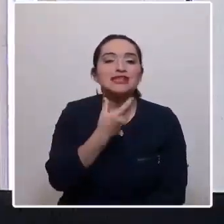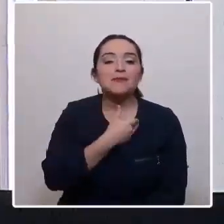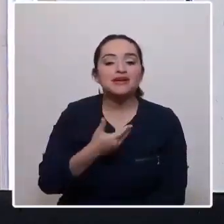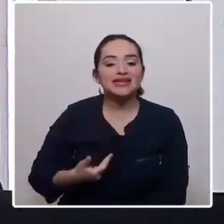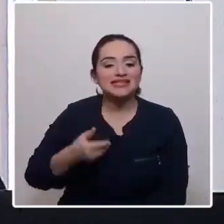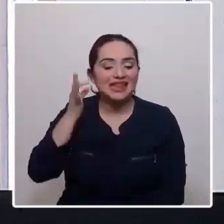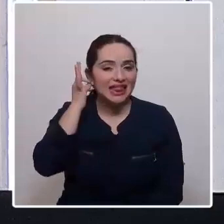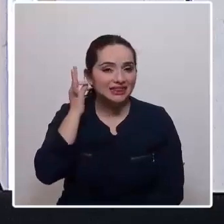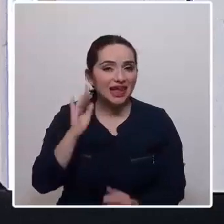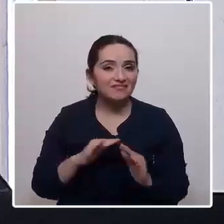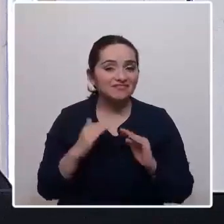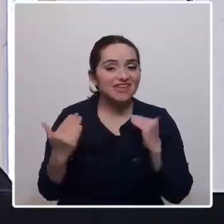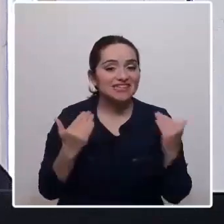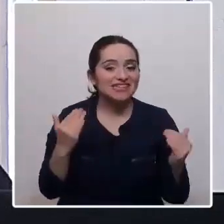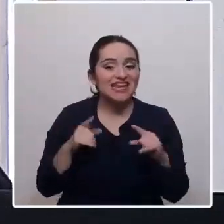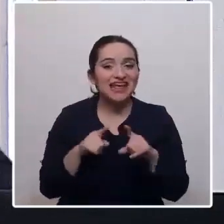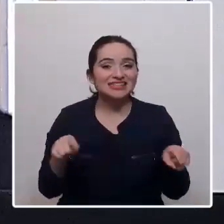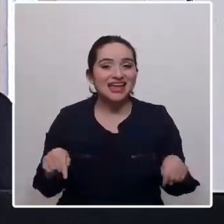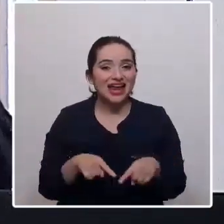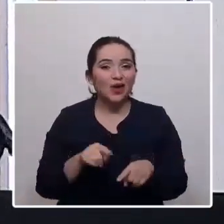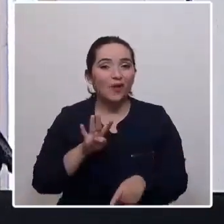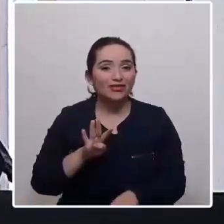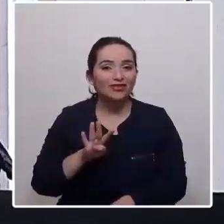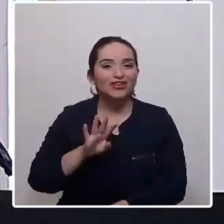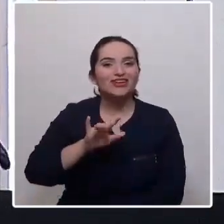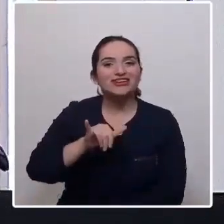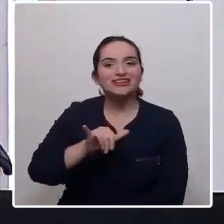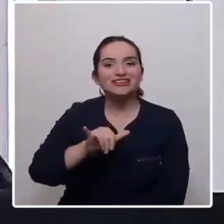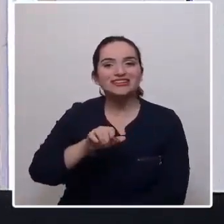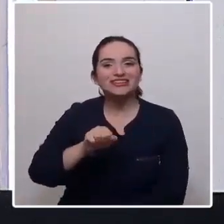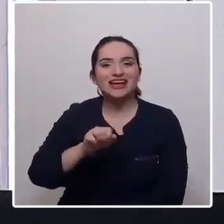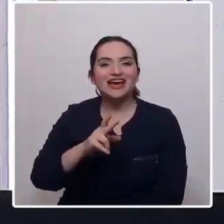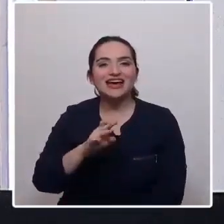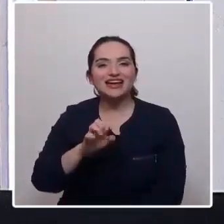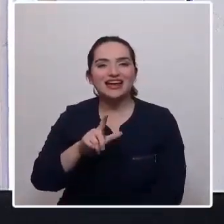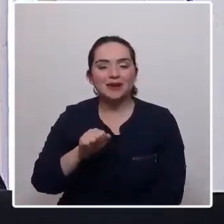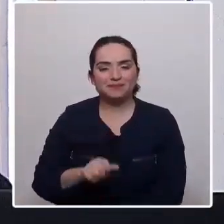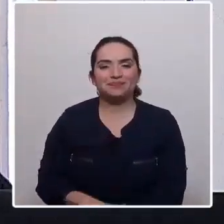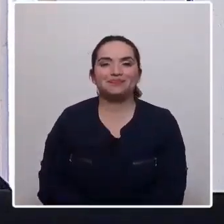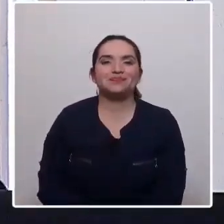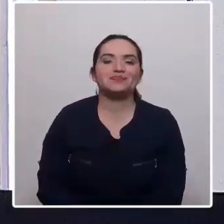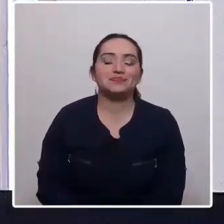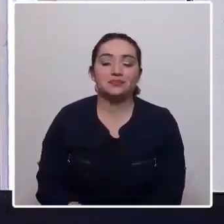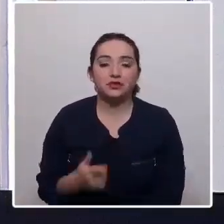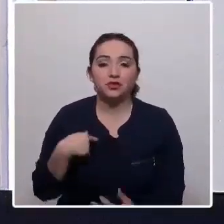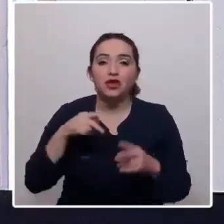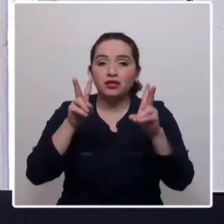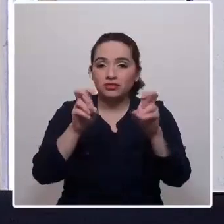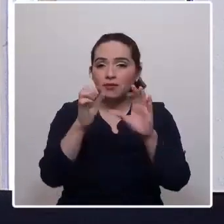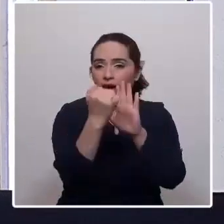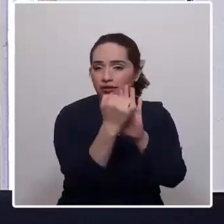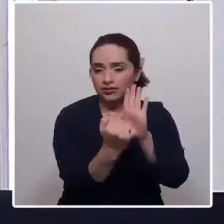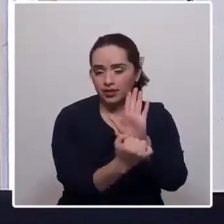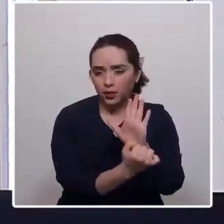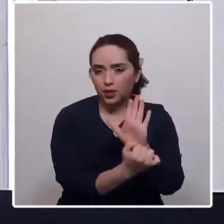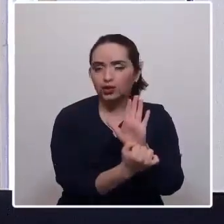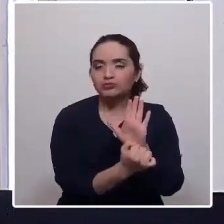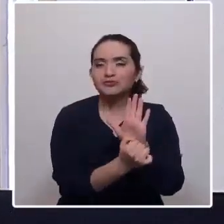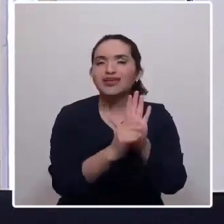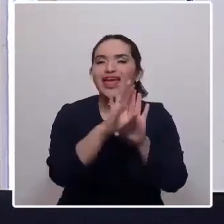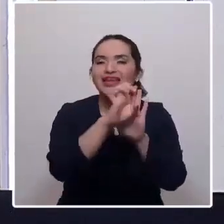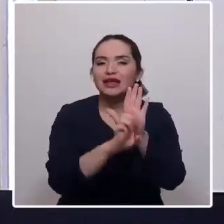vecina acá en la sala 4. Me referiré a los artículos 18 a 26 del informe relativos al Estatuto